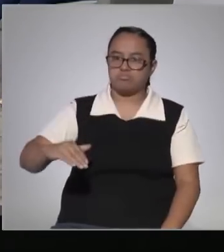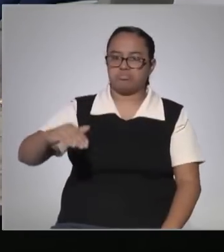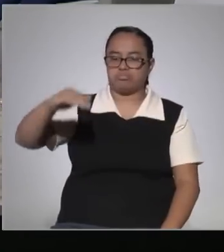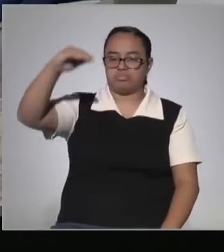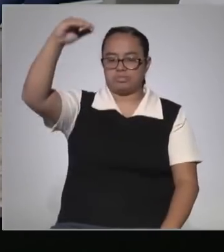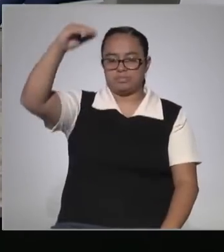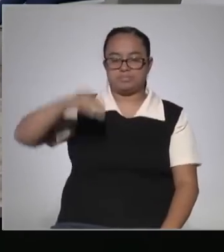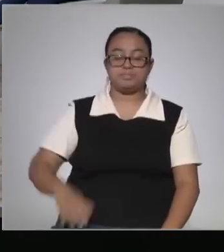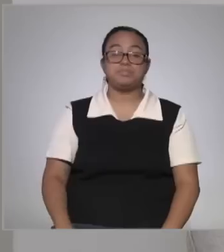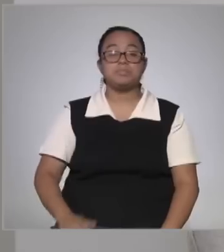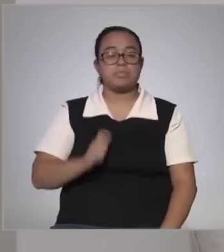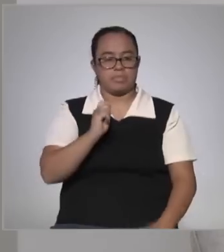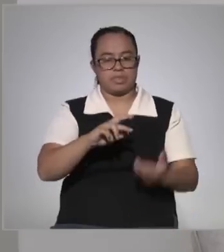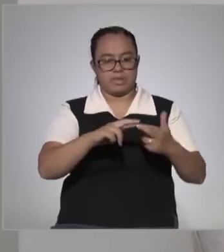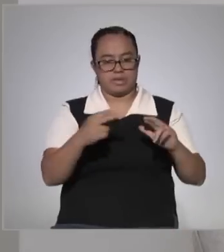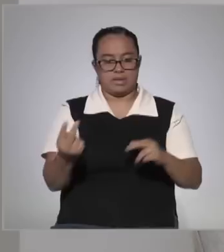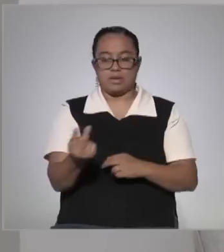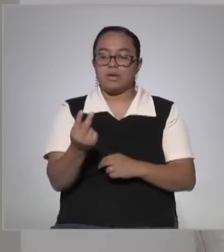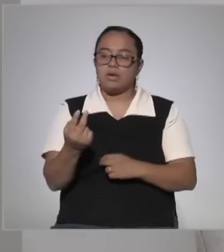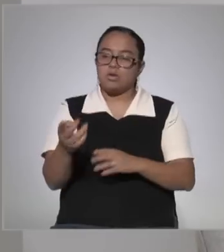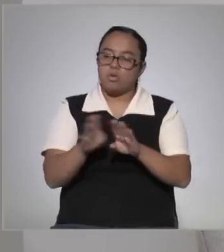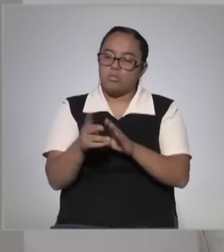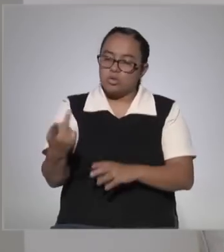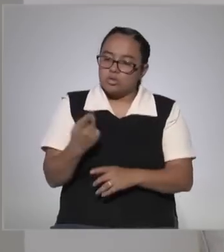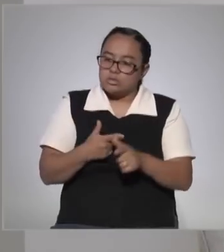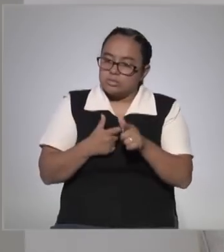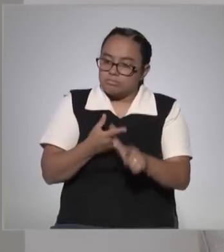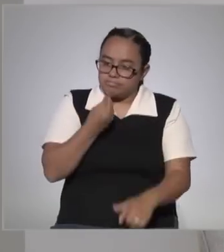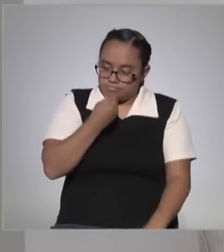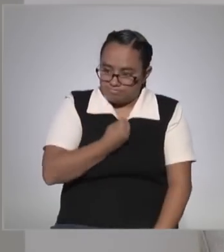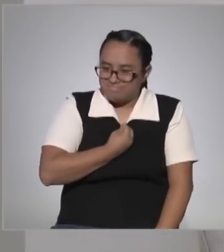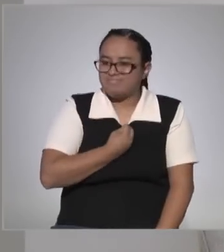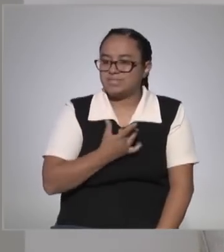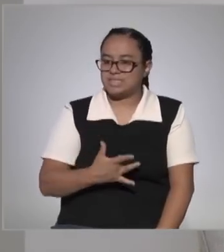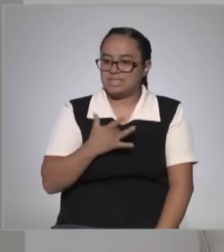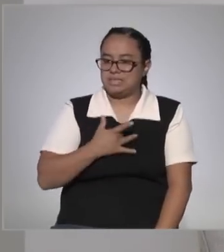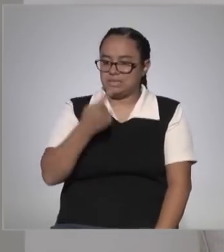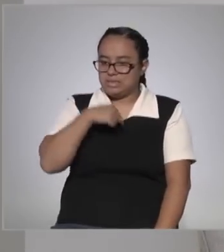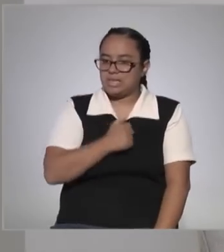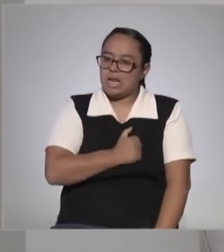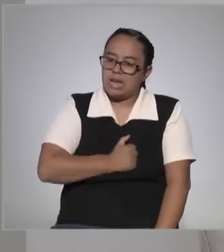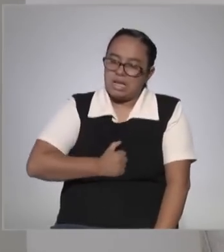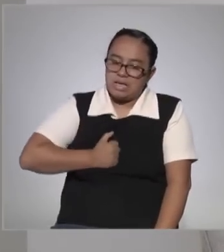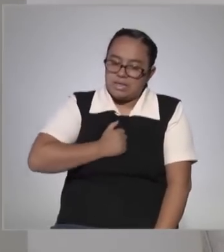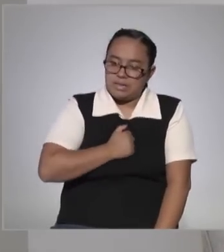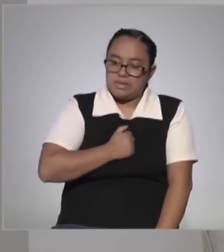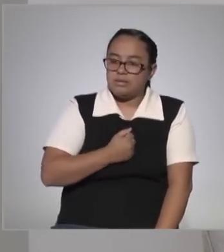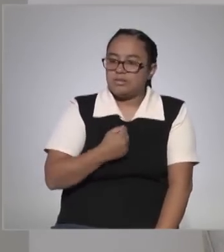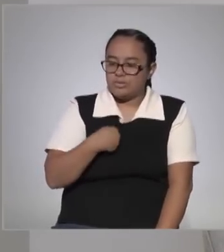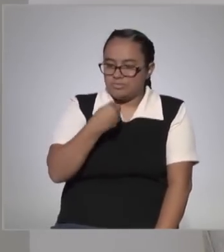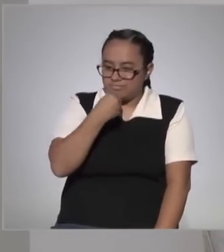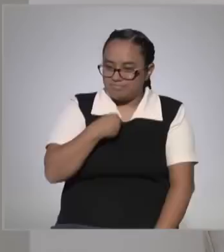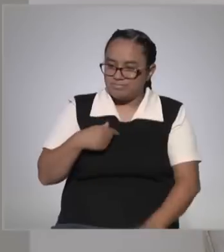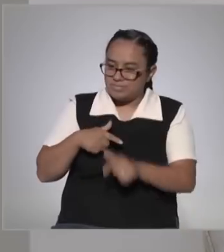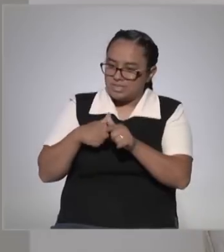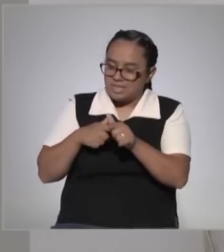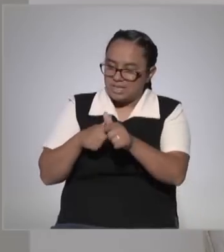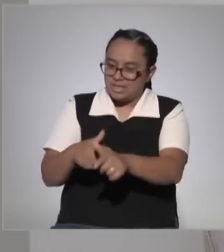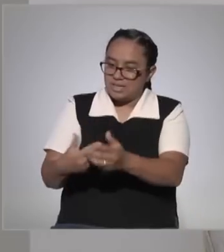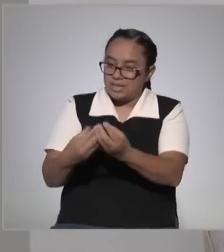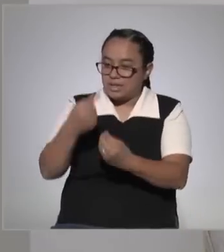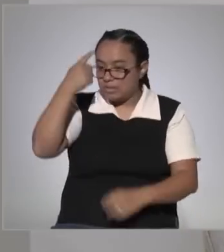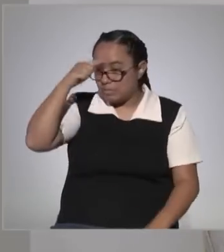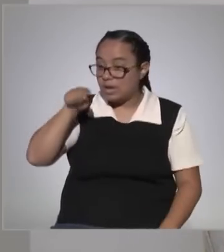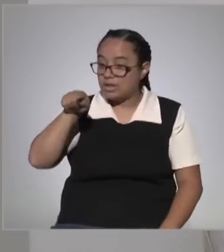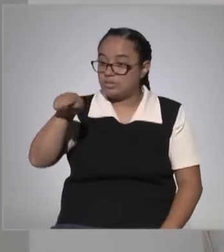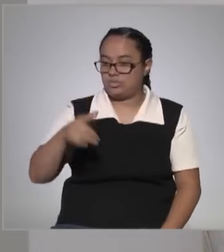Bueno, eso se llama relaciones de pareja por lástima, ¿no? Sí tiene nombre. Entonces, yo me voy a sacrificar para que la otra persona sea feliz.